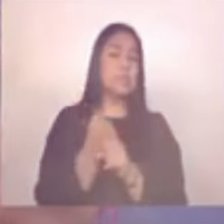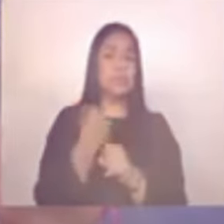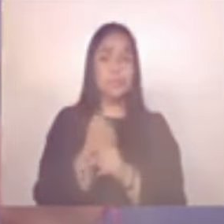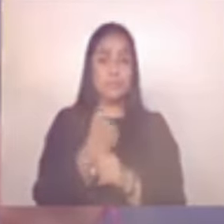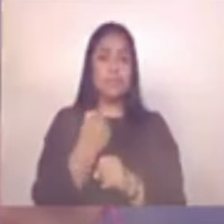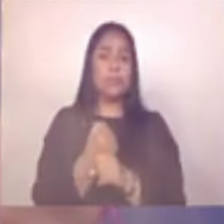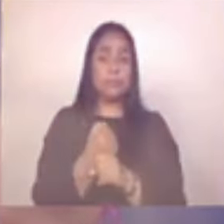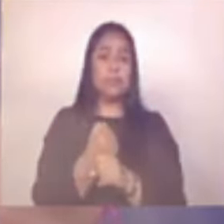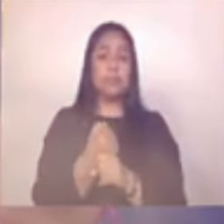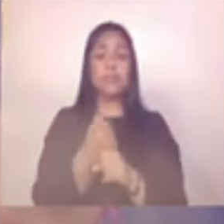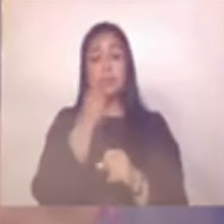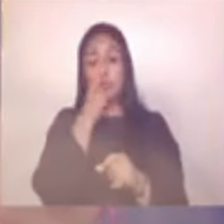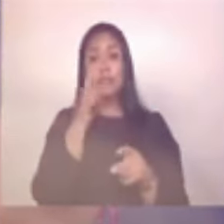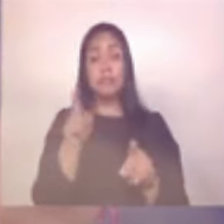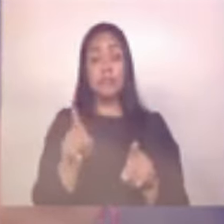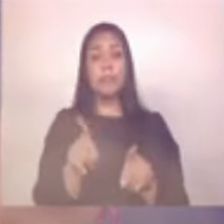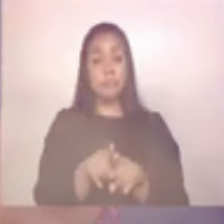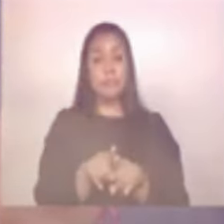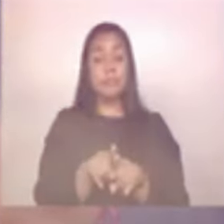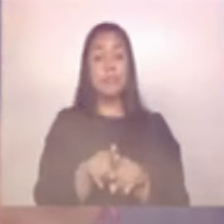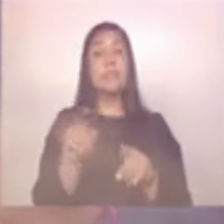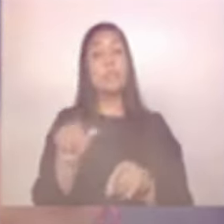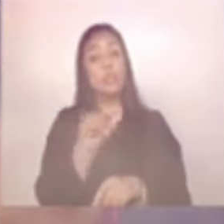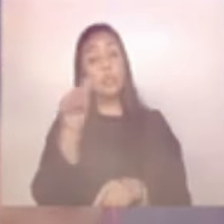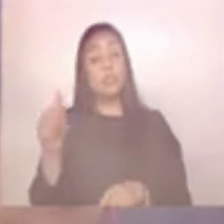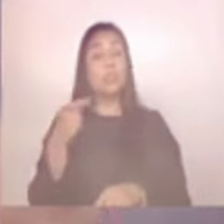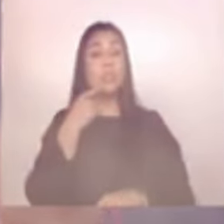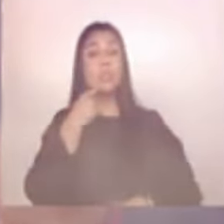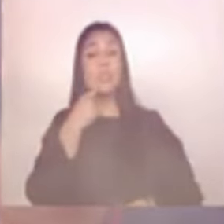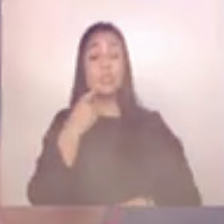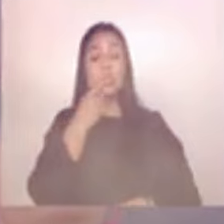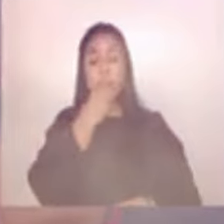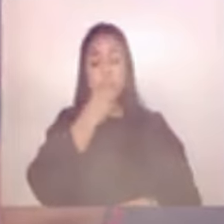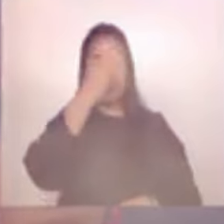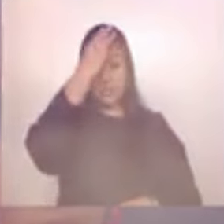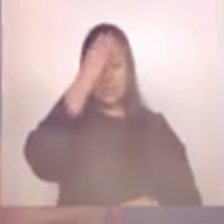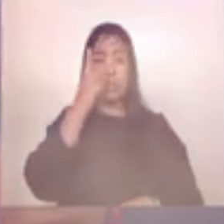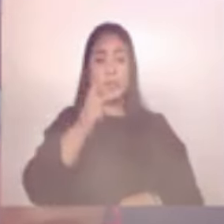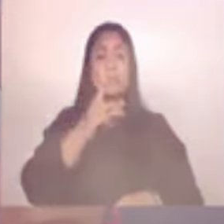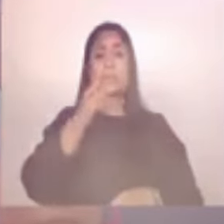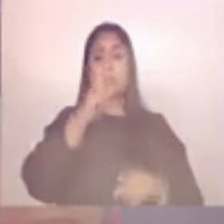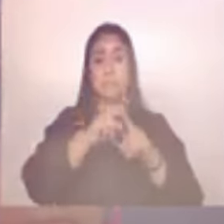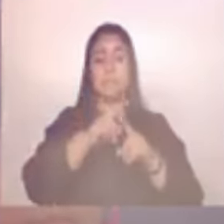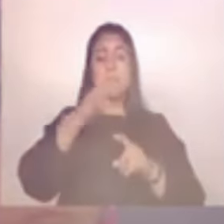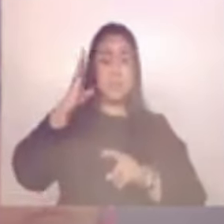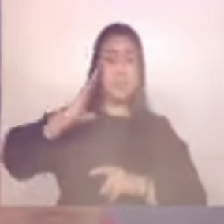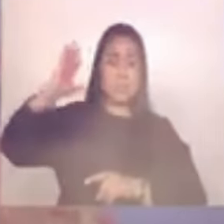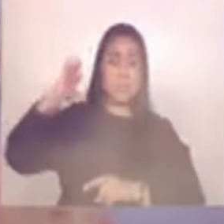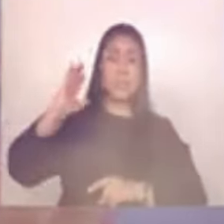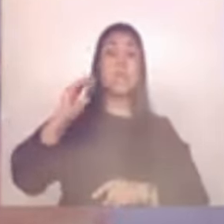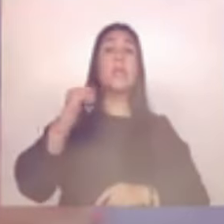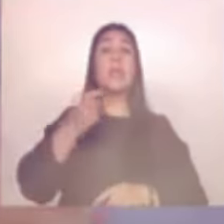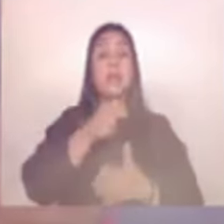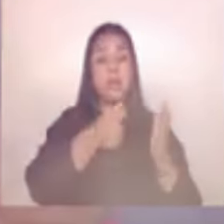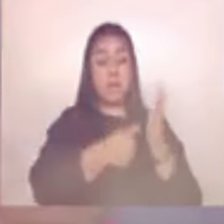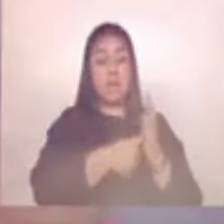Al igual que las otras autoridades indígenas y ancestrales del país, la Alcaldía Indígena de Zacapulas no